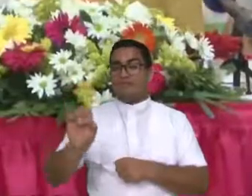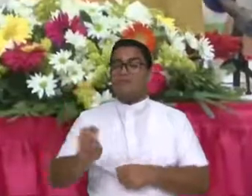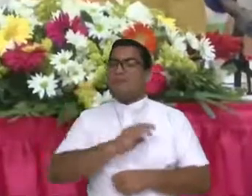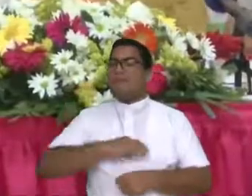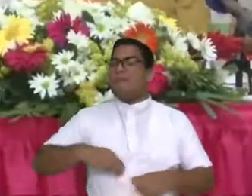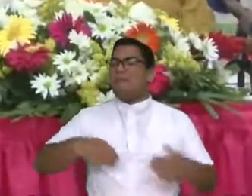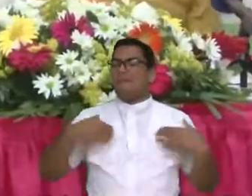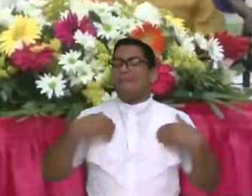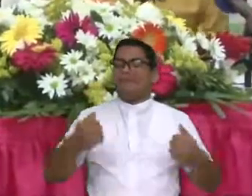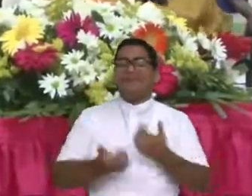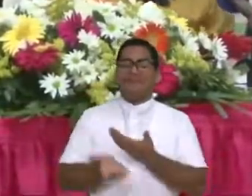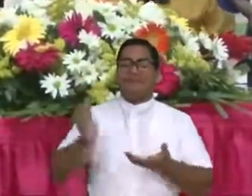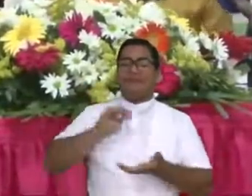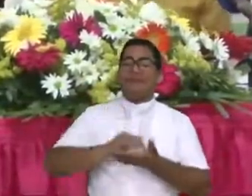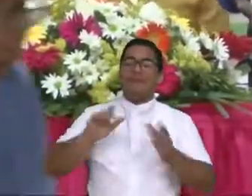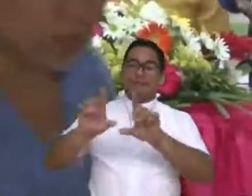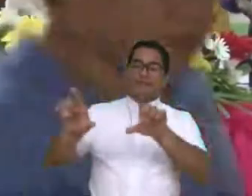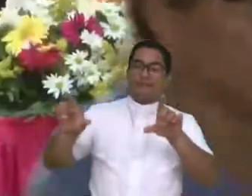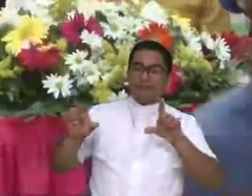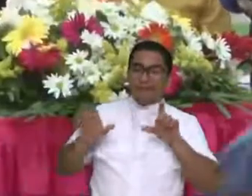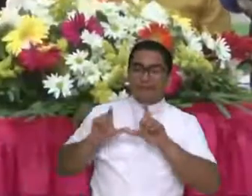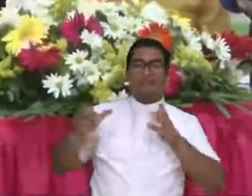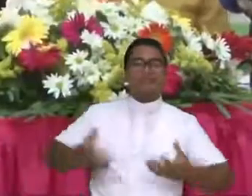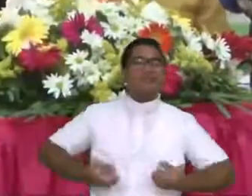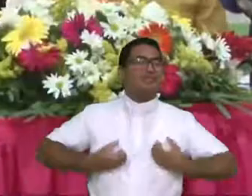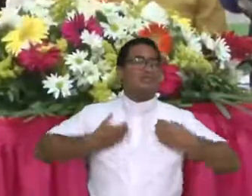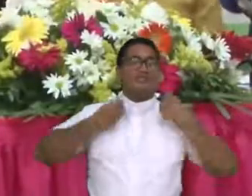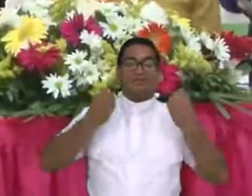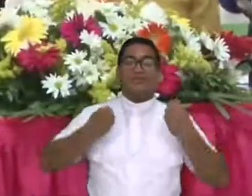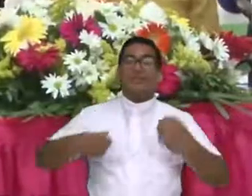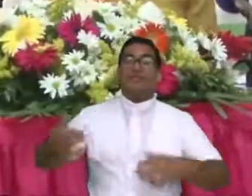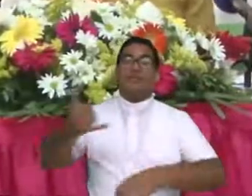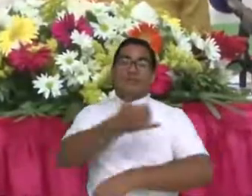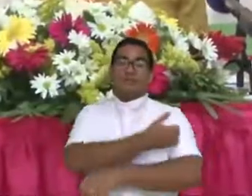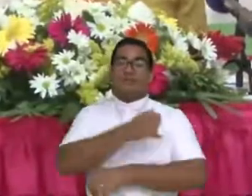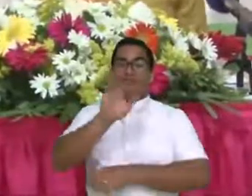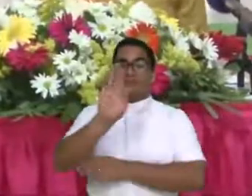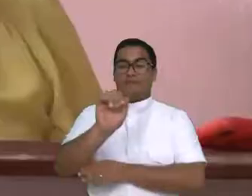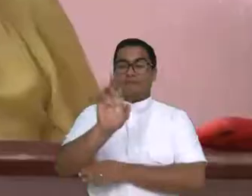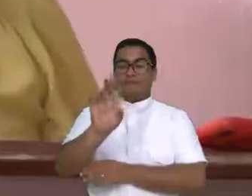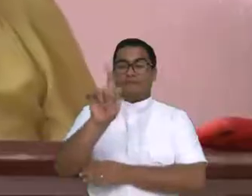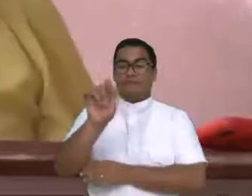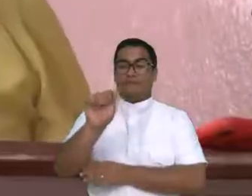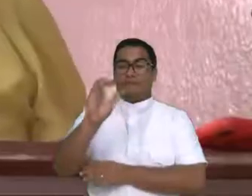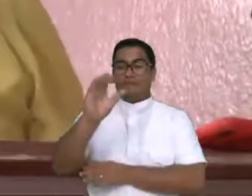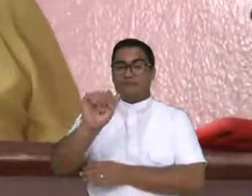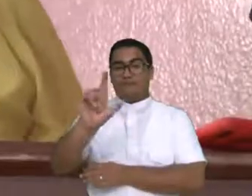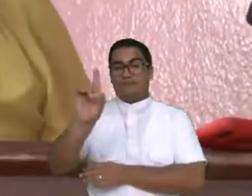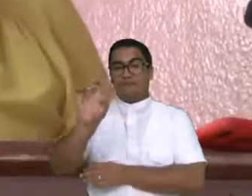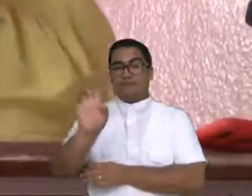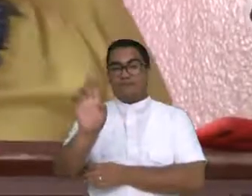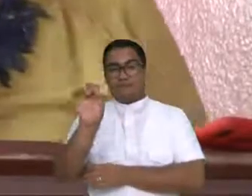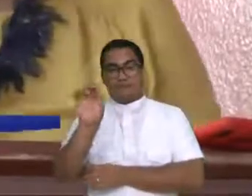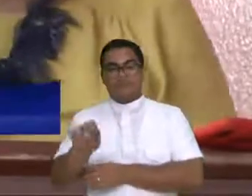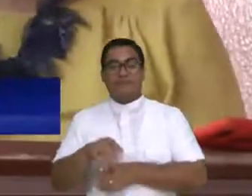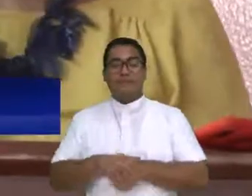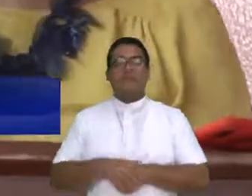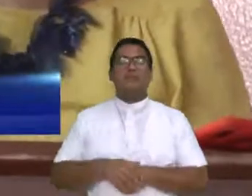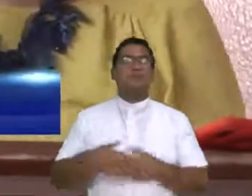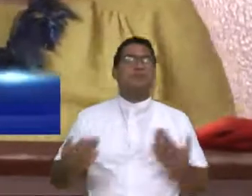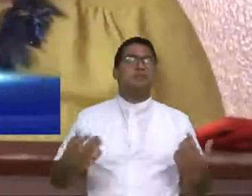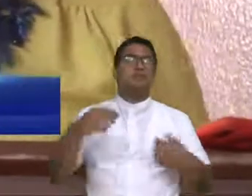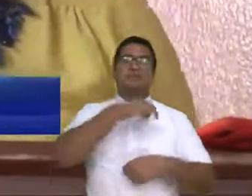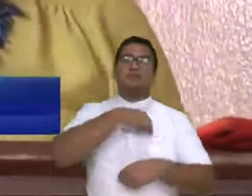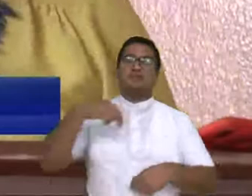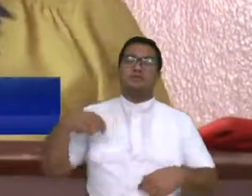Salud reinauguró la sala de oncología del Hospital Berta Calderón, la cual lleva su nombre. Nosotros nos honra